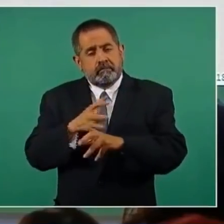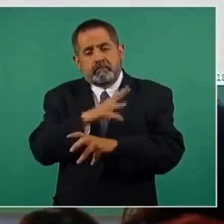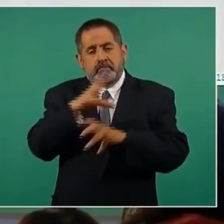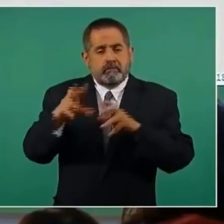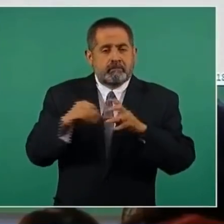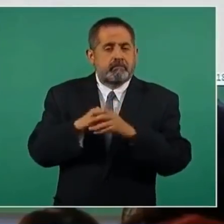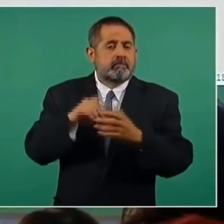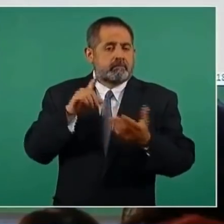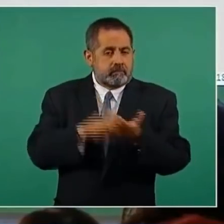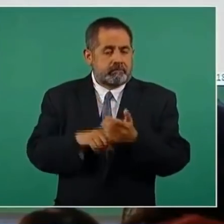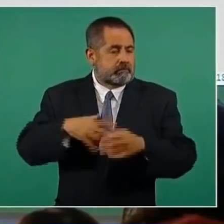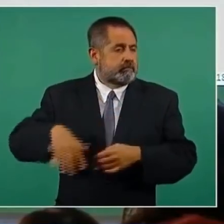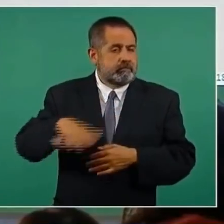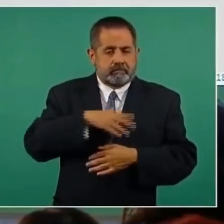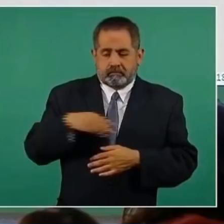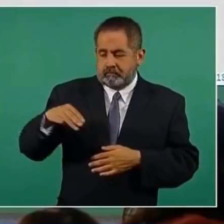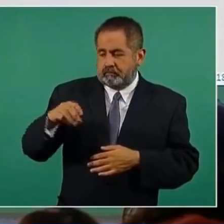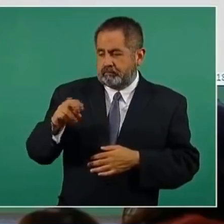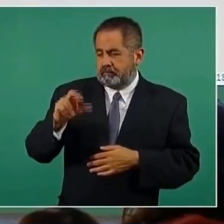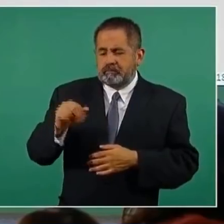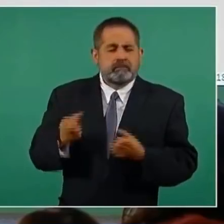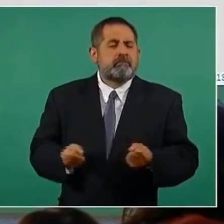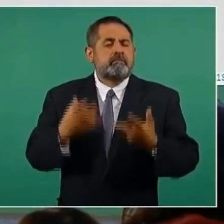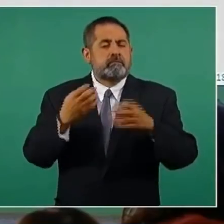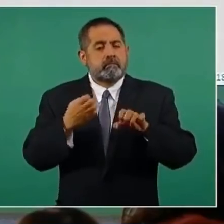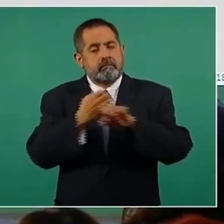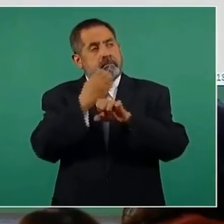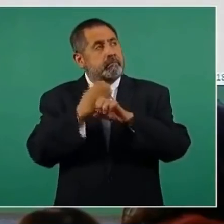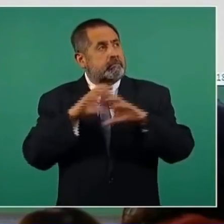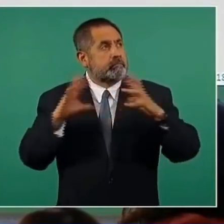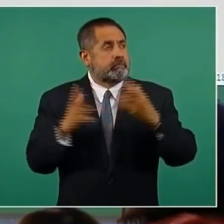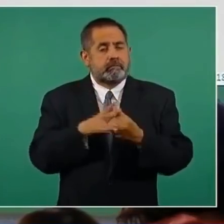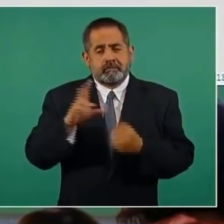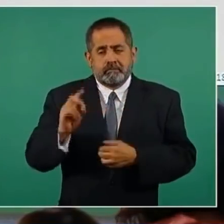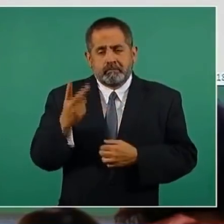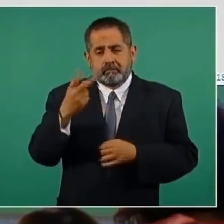tiene el movimiento? ¿En cuántos estados de los 32